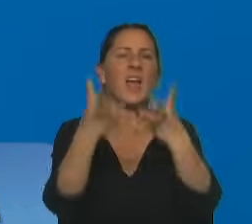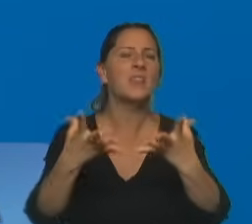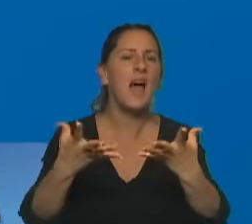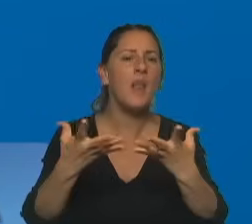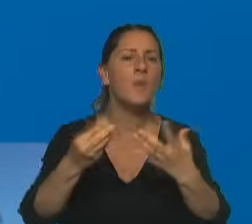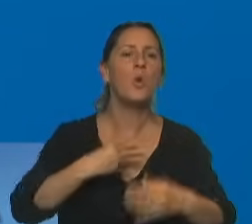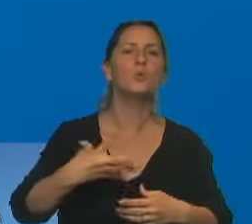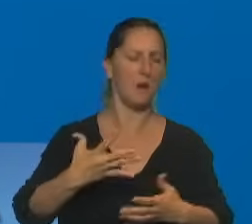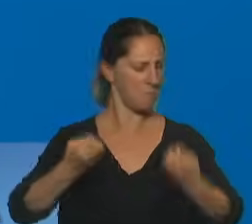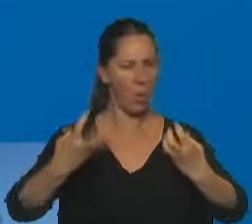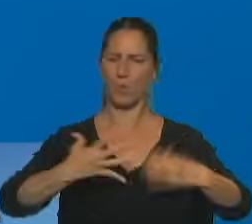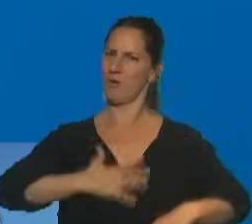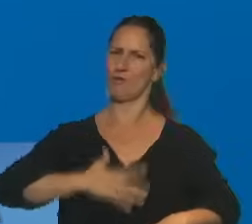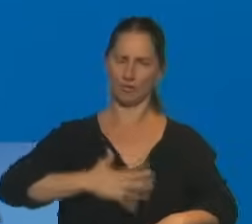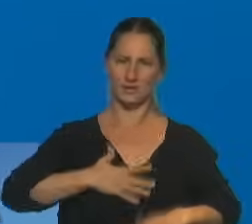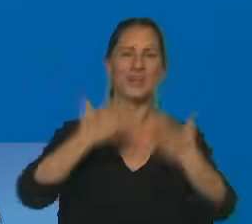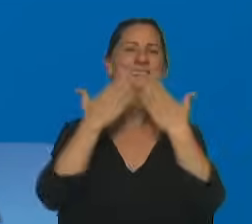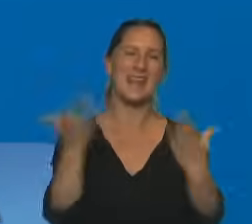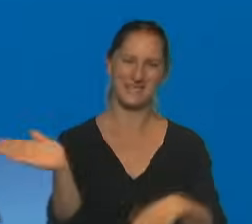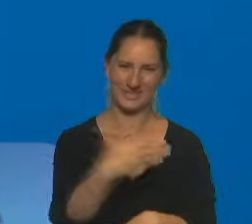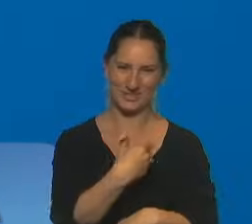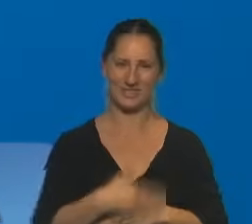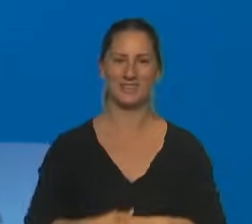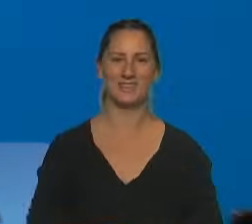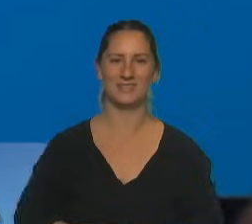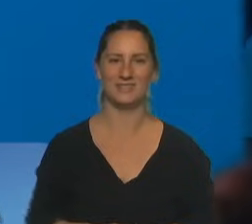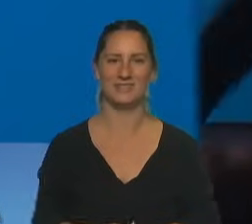Absolutamente el mejor ánimo. Gracias a Gracias todos y a a todas. todos.